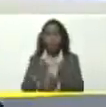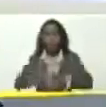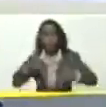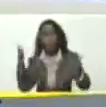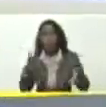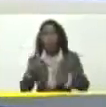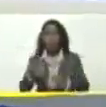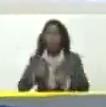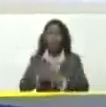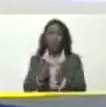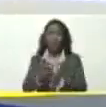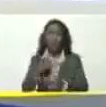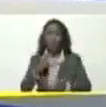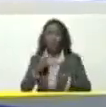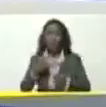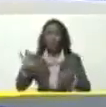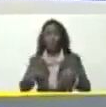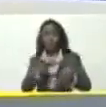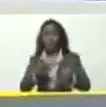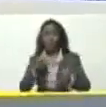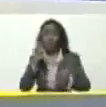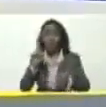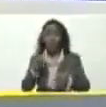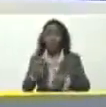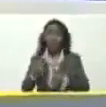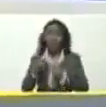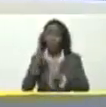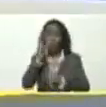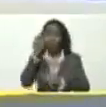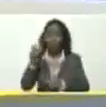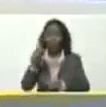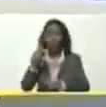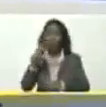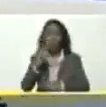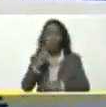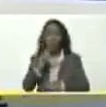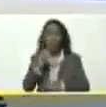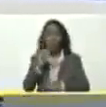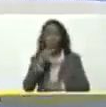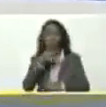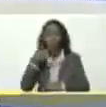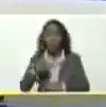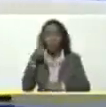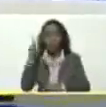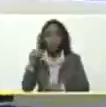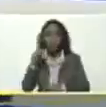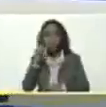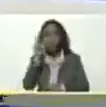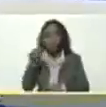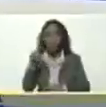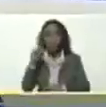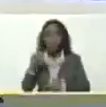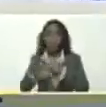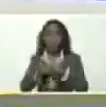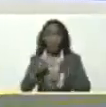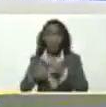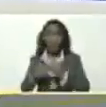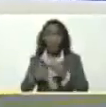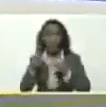mundo, interpretando además a un autor ruso, Tchaikovsky, pero también deleitándonos con el